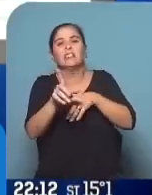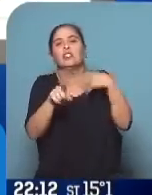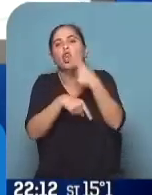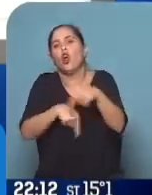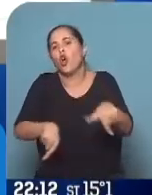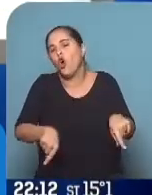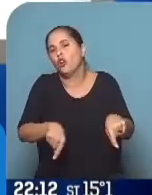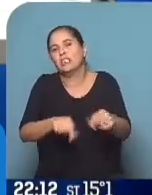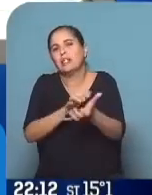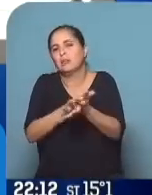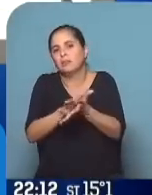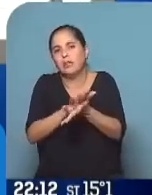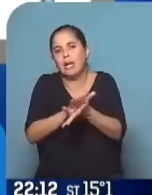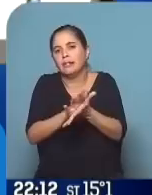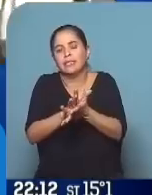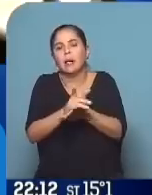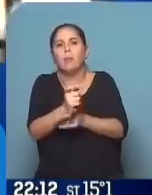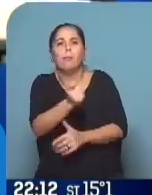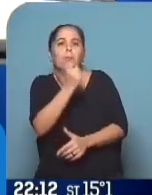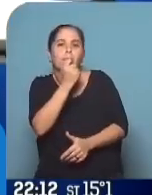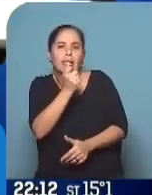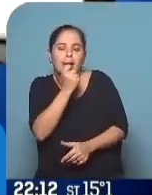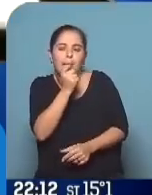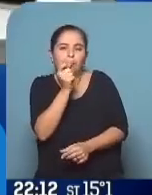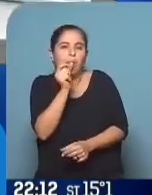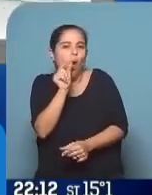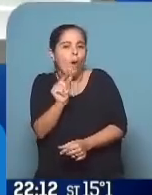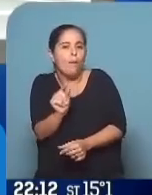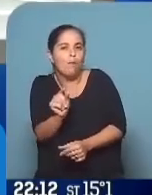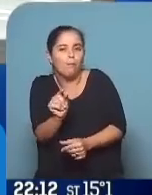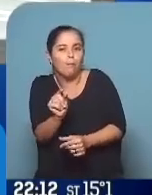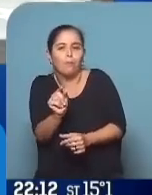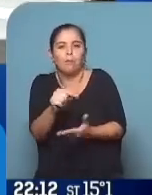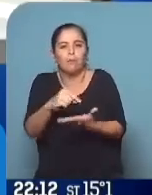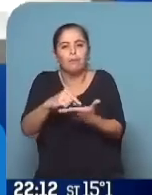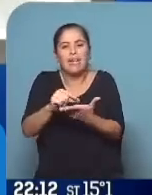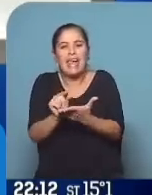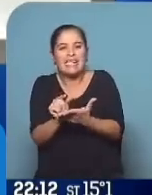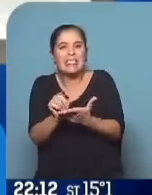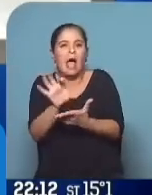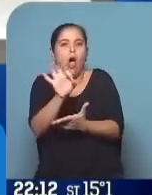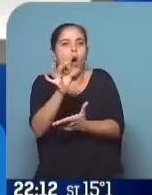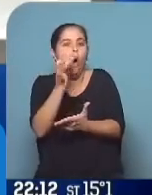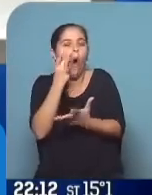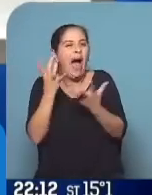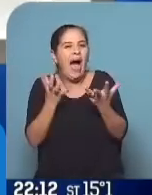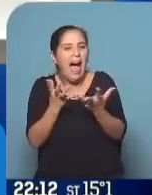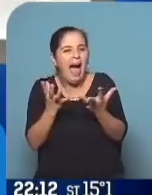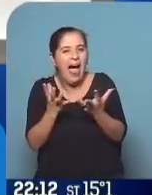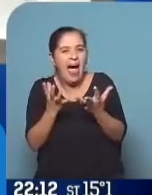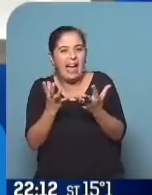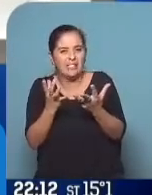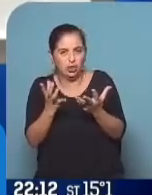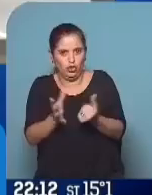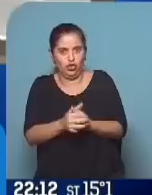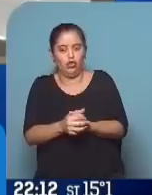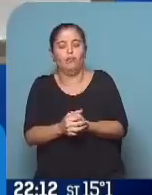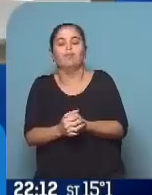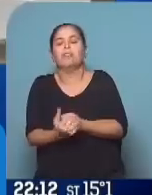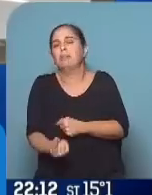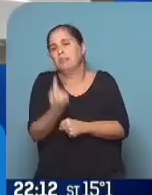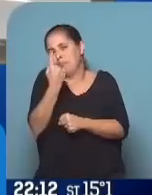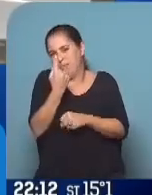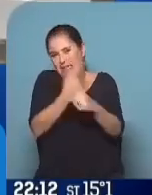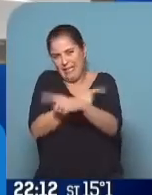primas hasta alguna pieza de algo que se va a fabricar. Evidentemente, esto último va a perjudicar a empresas norteamericanas